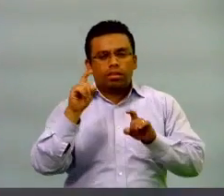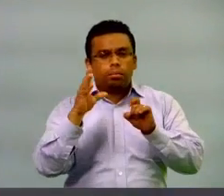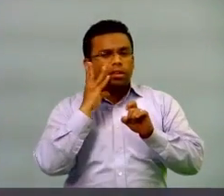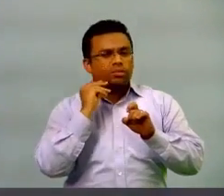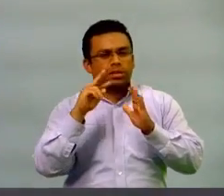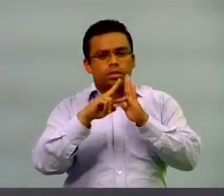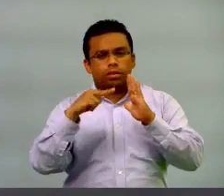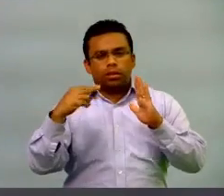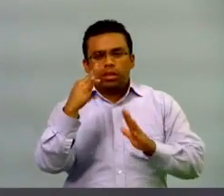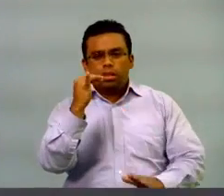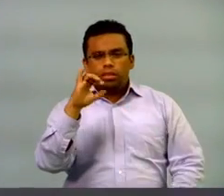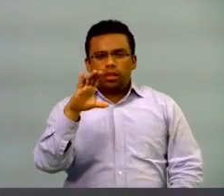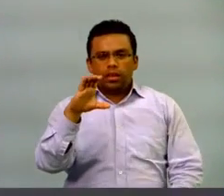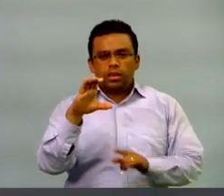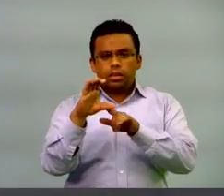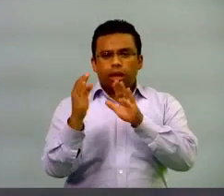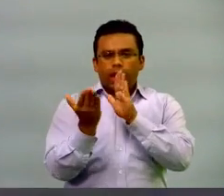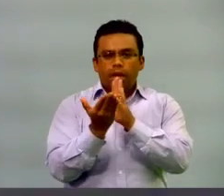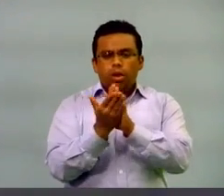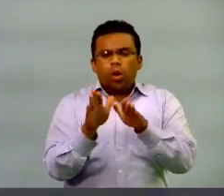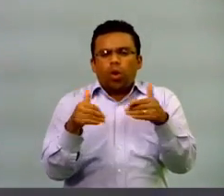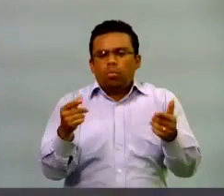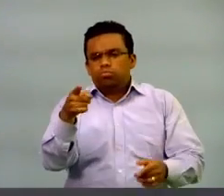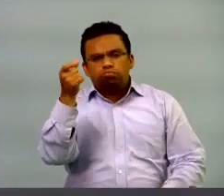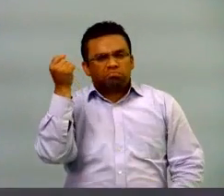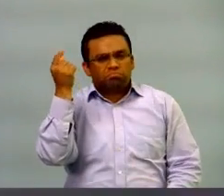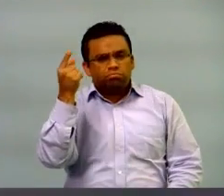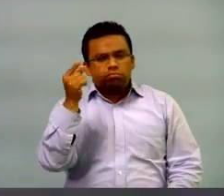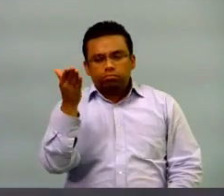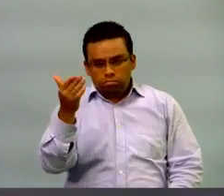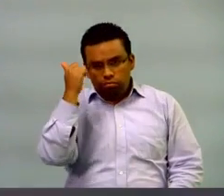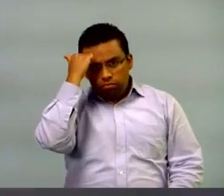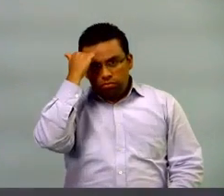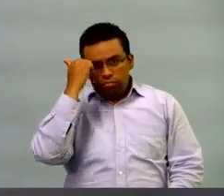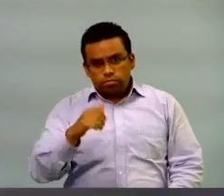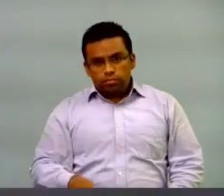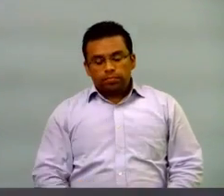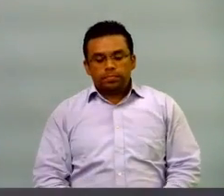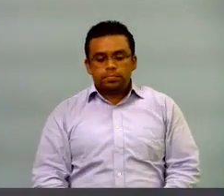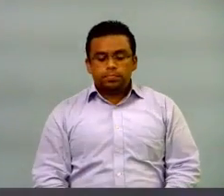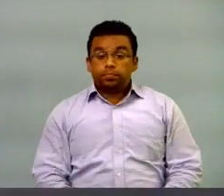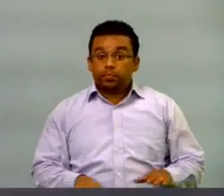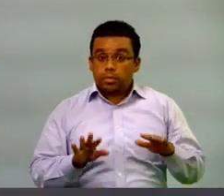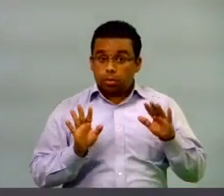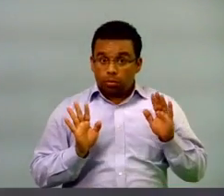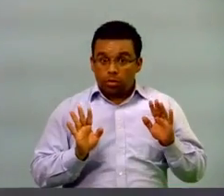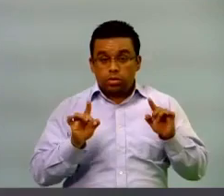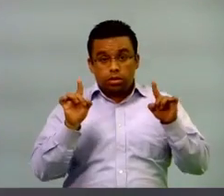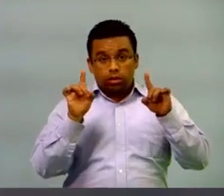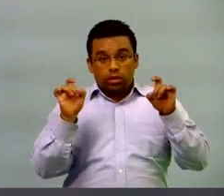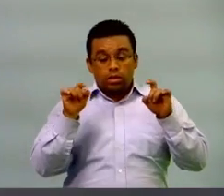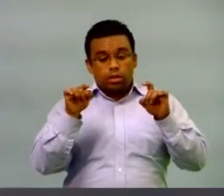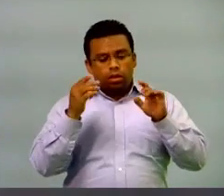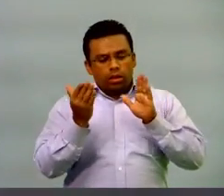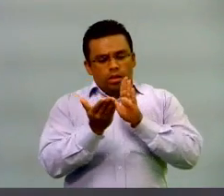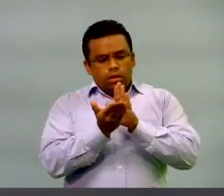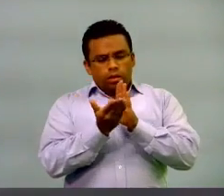educación desde cada una de las perspectivas, profesor Hamilton? Bueno, experiencia TIC en el